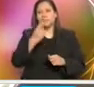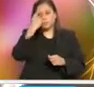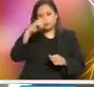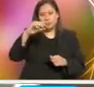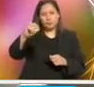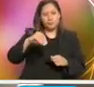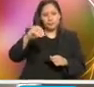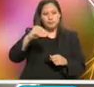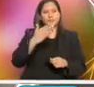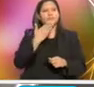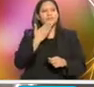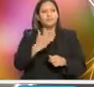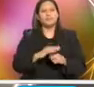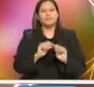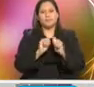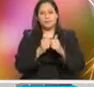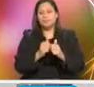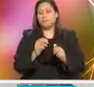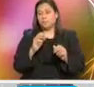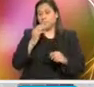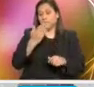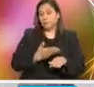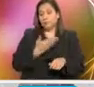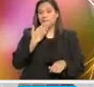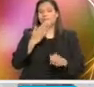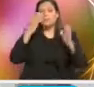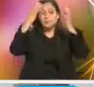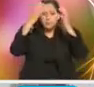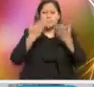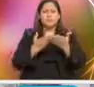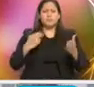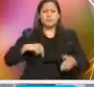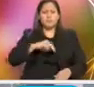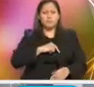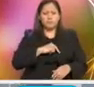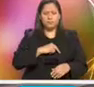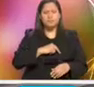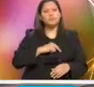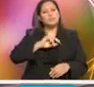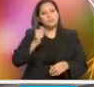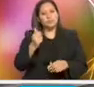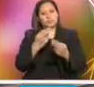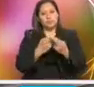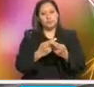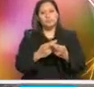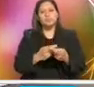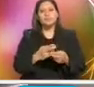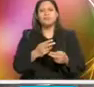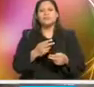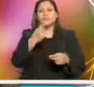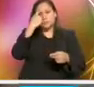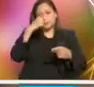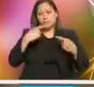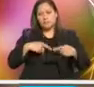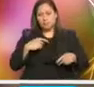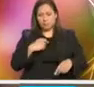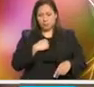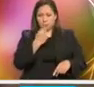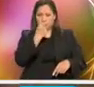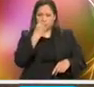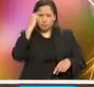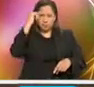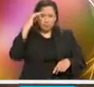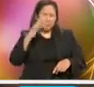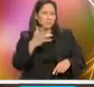ahí Muy el bien, pan, ¿no? muy bien, chef. ¿Cómo Oye, ves? entonces vamos a poner aquí Voy a las poner otras. otra. Una porción para una persona